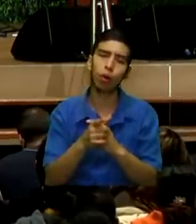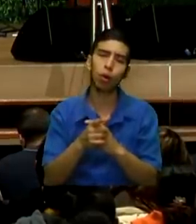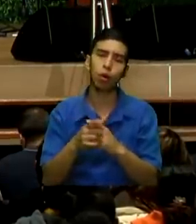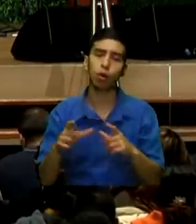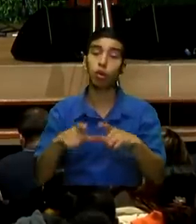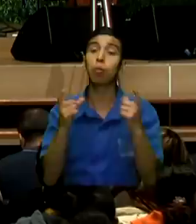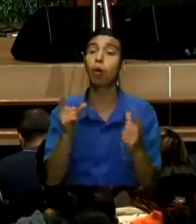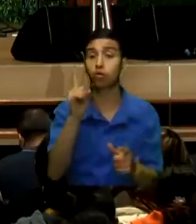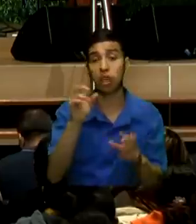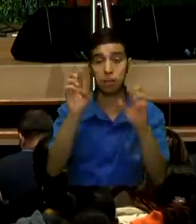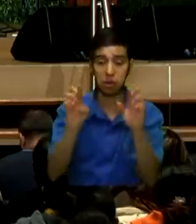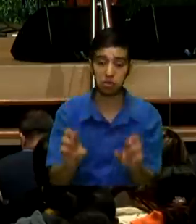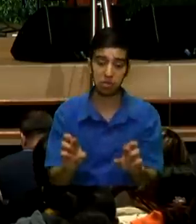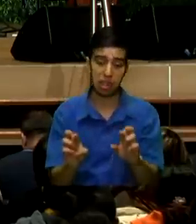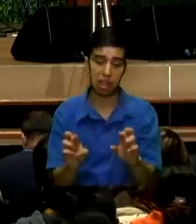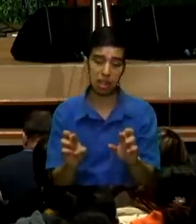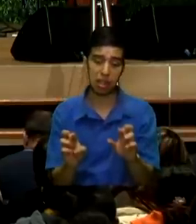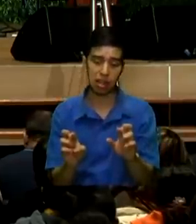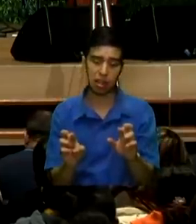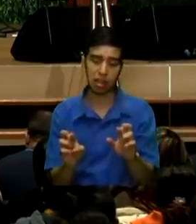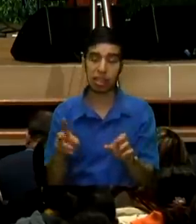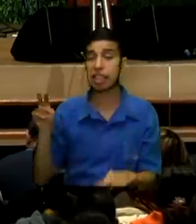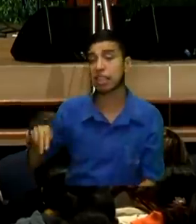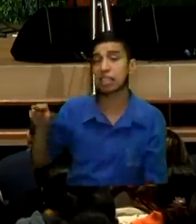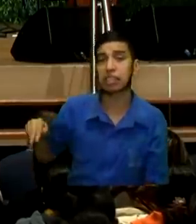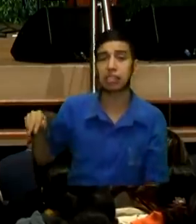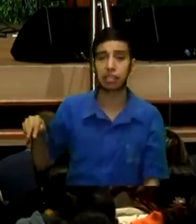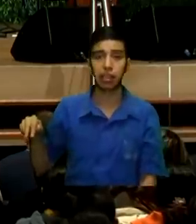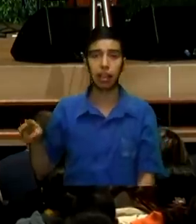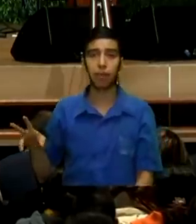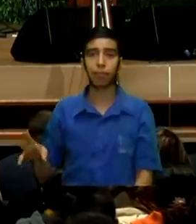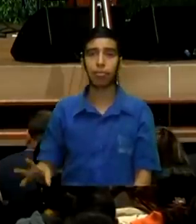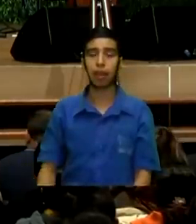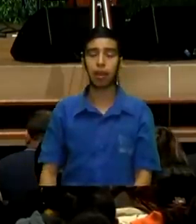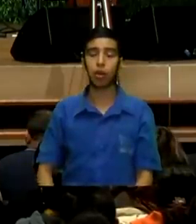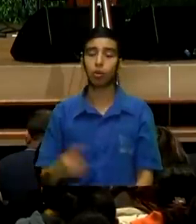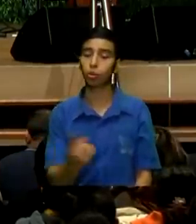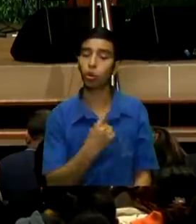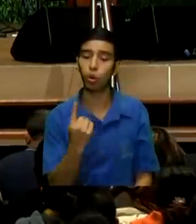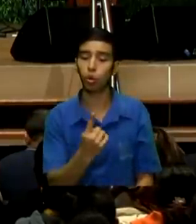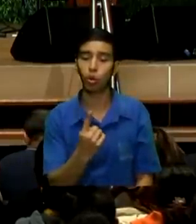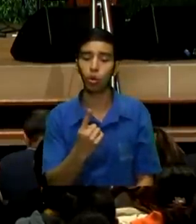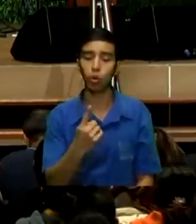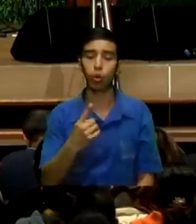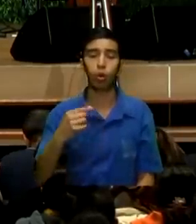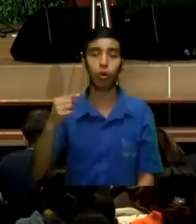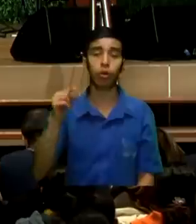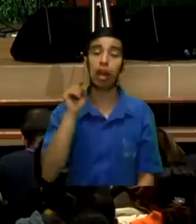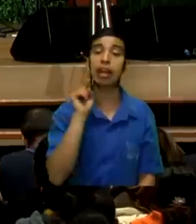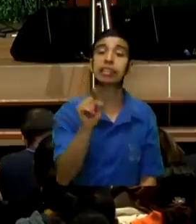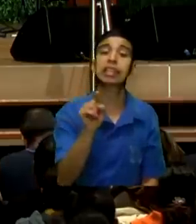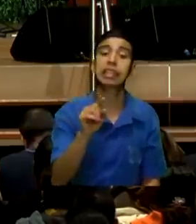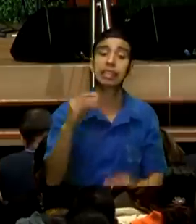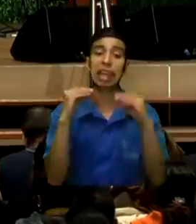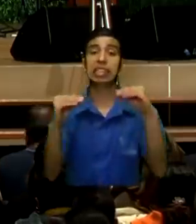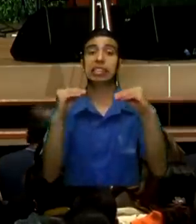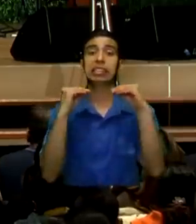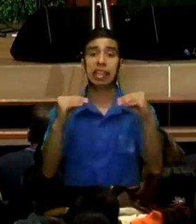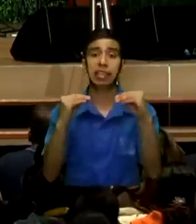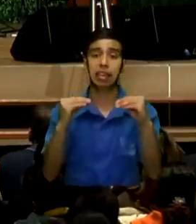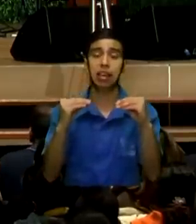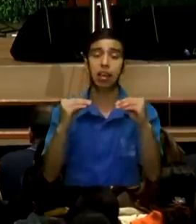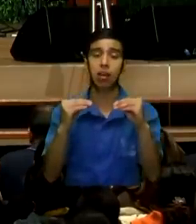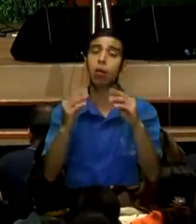necesaria e indispensable. Todo lo que tú sabes que yo enseñé, tú se lo tienes que enseñar a otros hombres para que esto